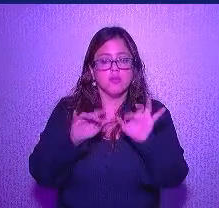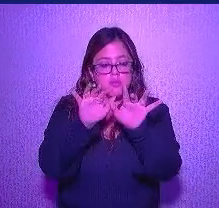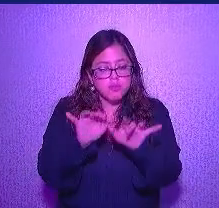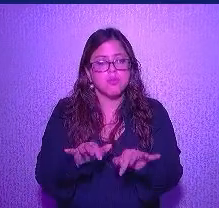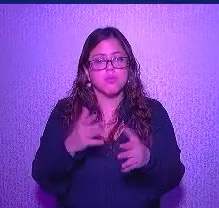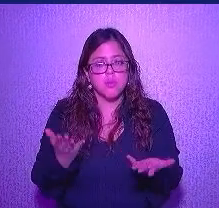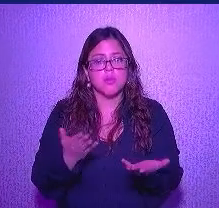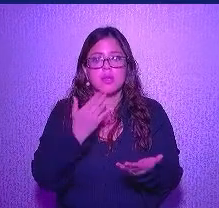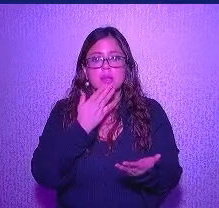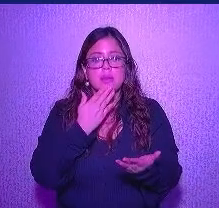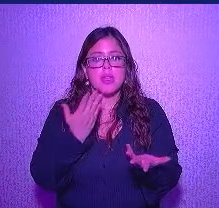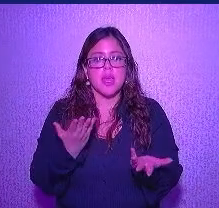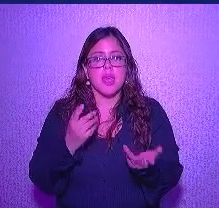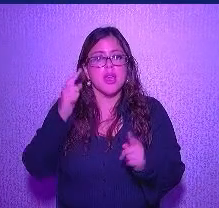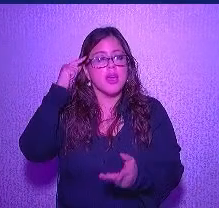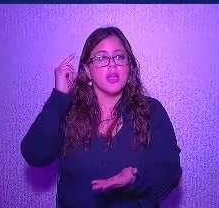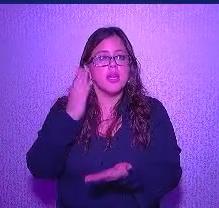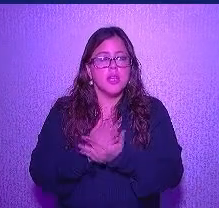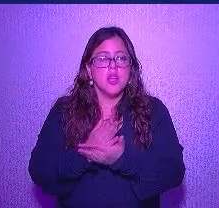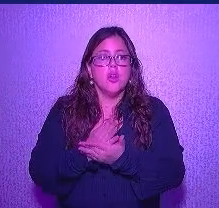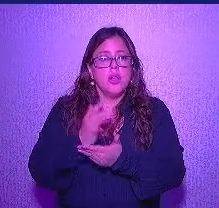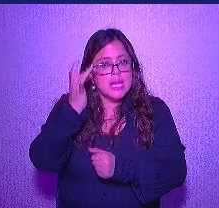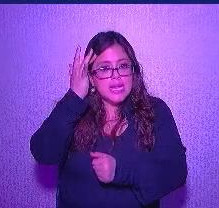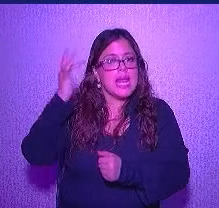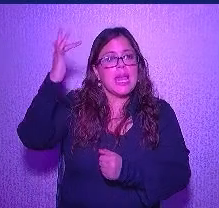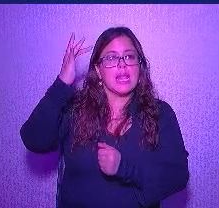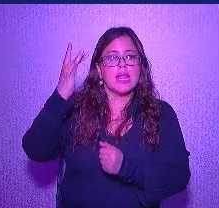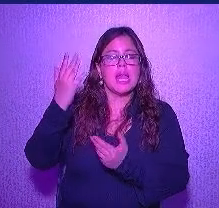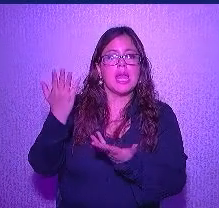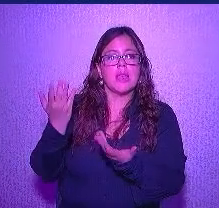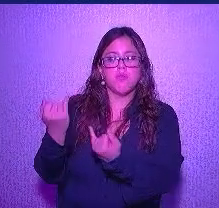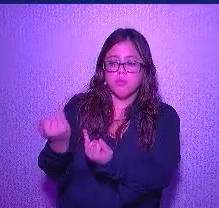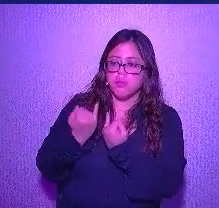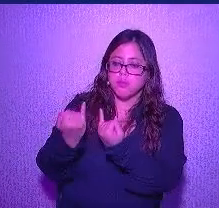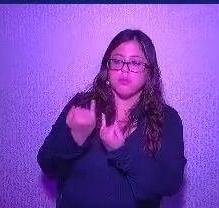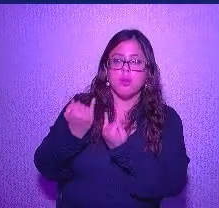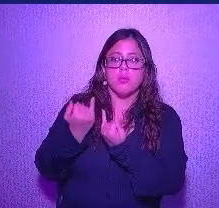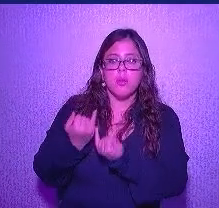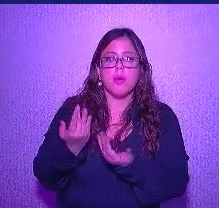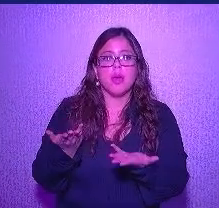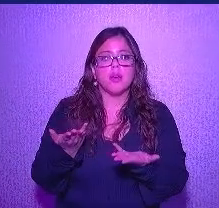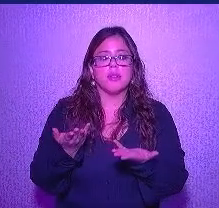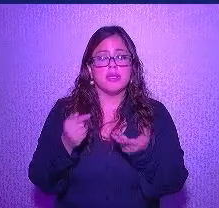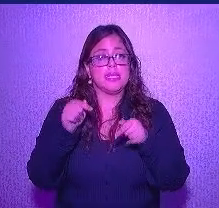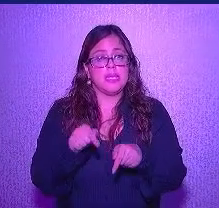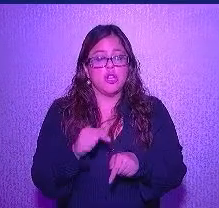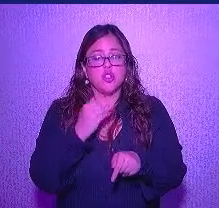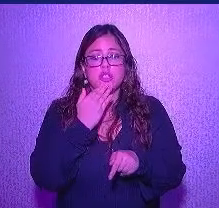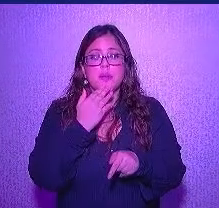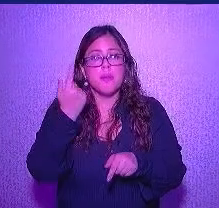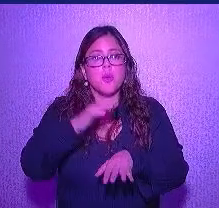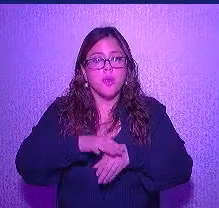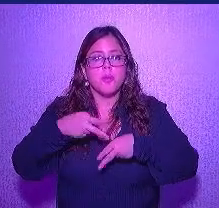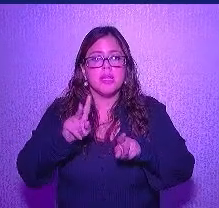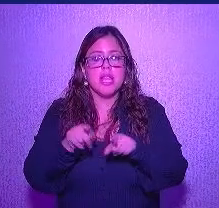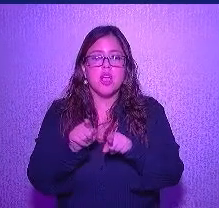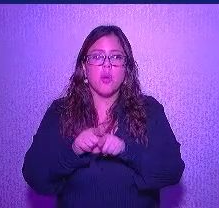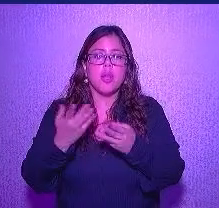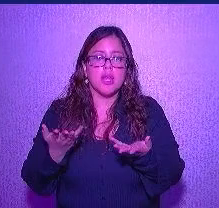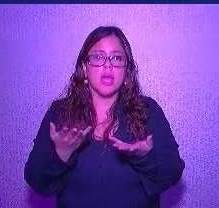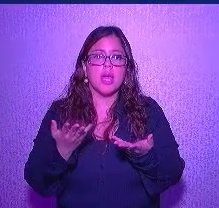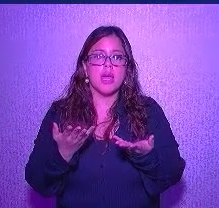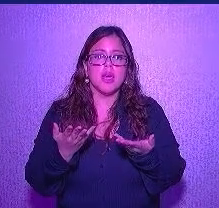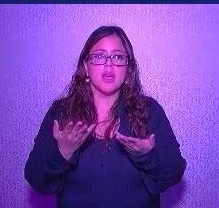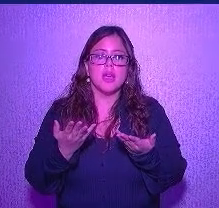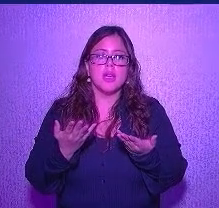soporte de decisiones venga de forma inteligente no solamente esto pero que me permita hacer una analítica y tener